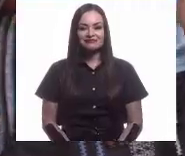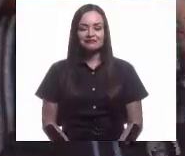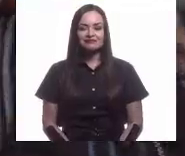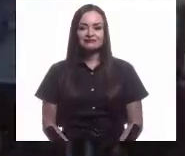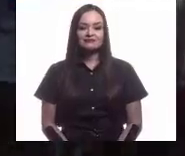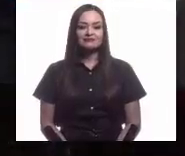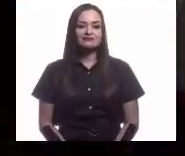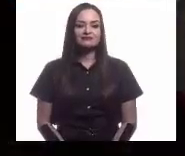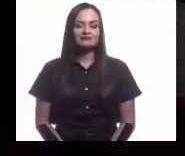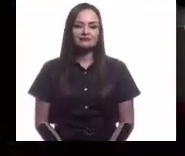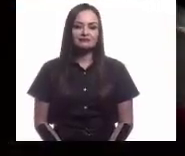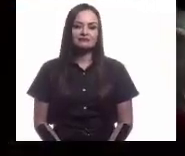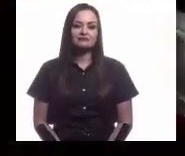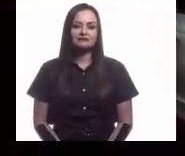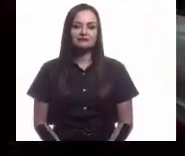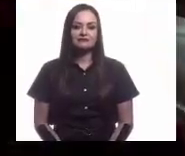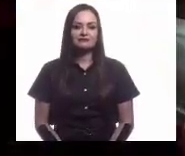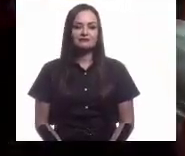por acá.